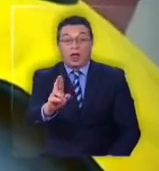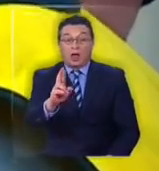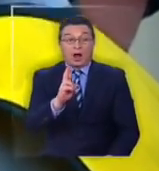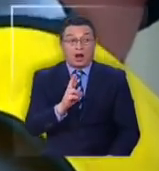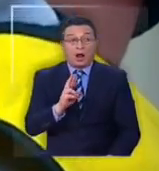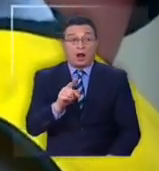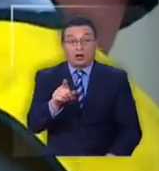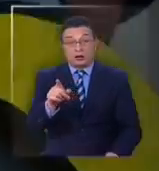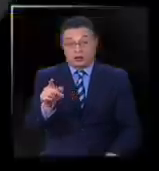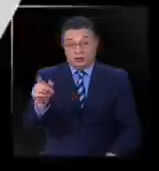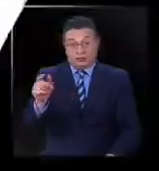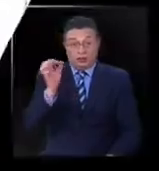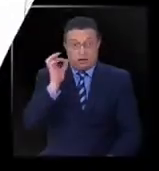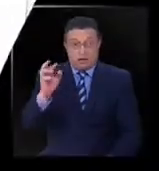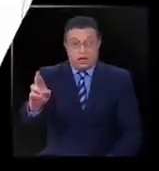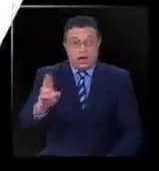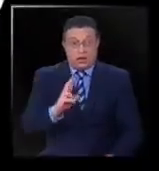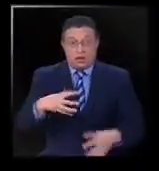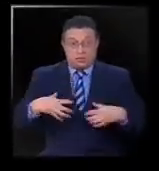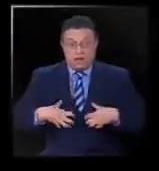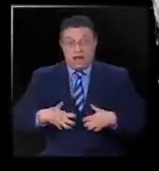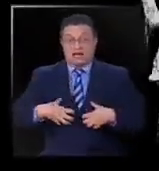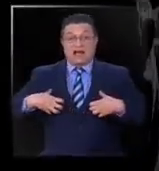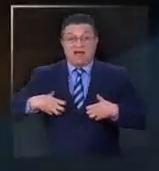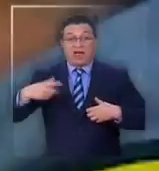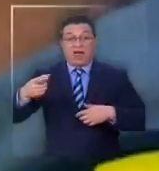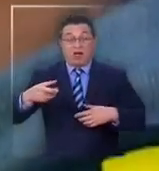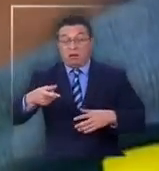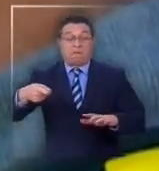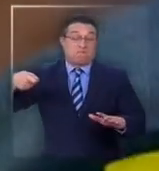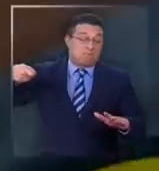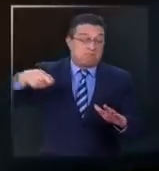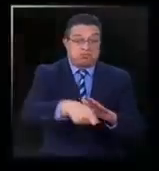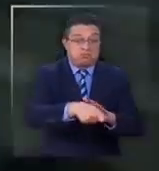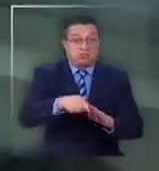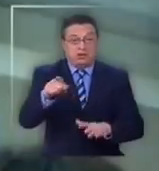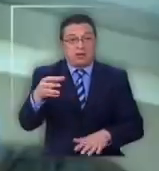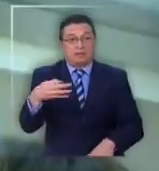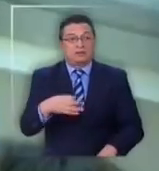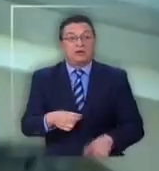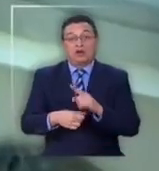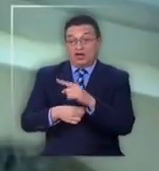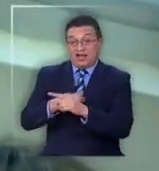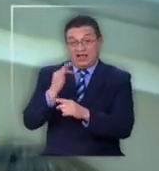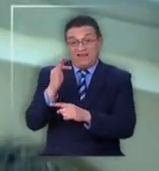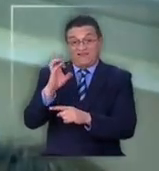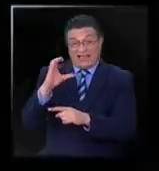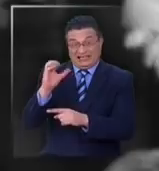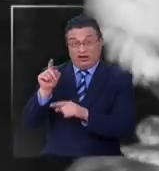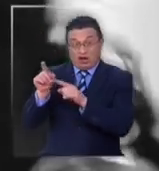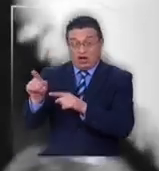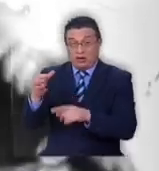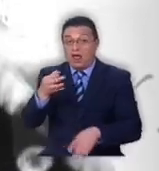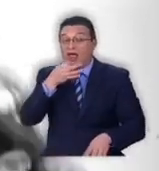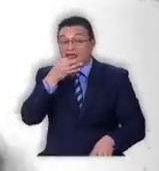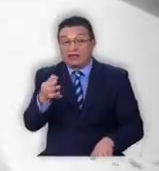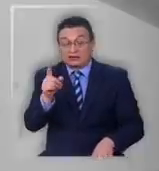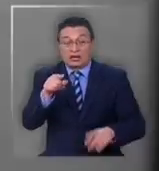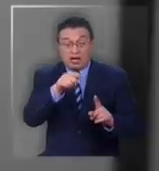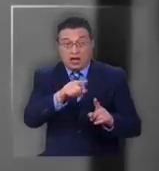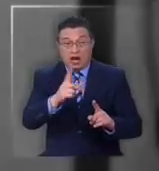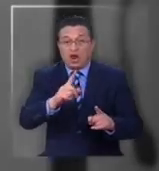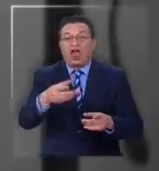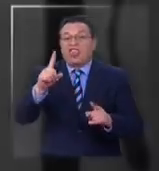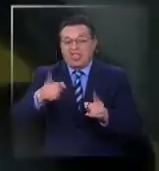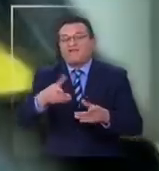arrebato de rabia le había enterrado el cuchillo. Francisco empezó con el asunto de que Nivaldo no